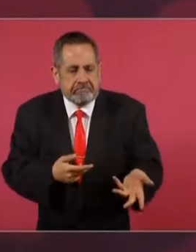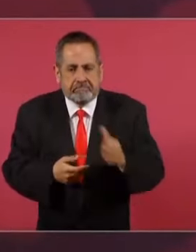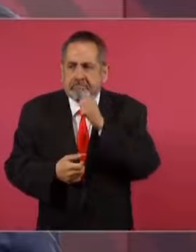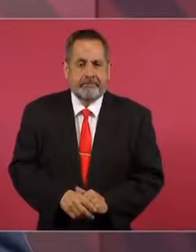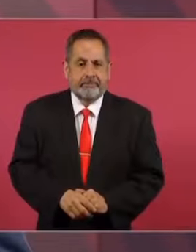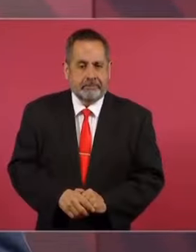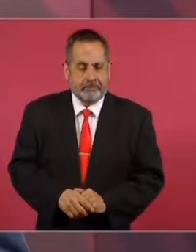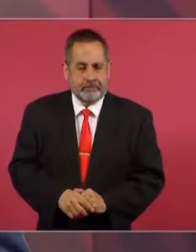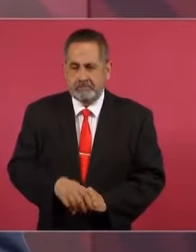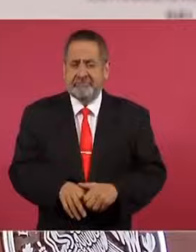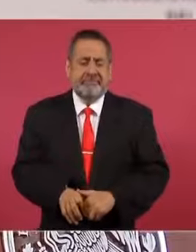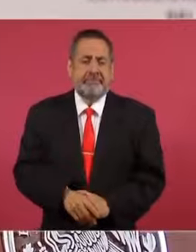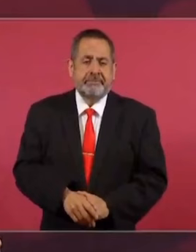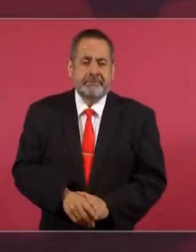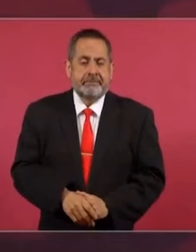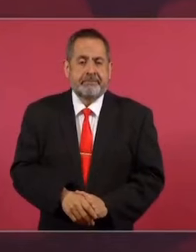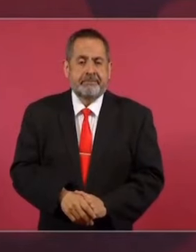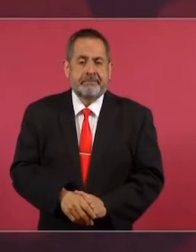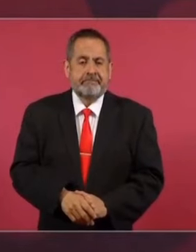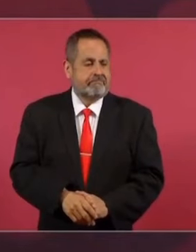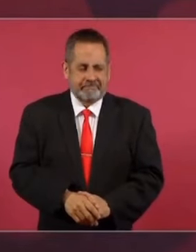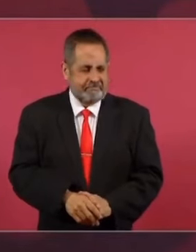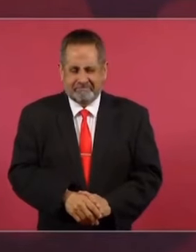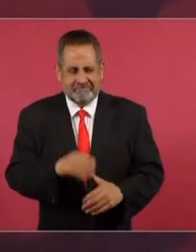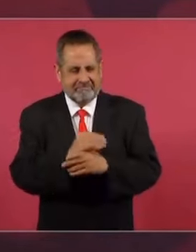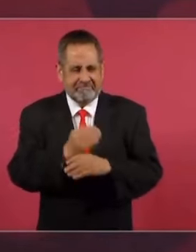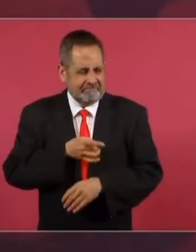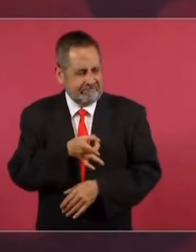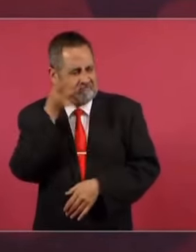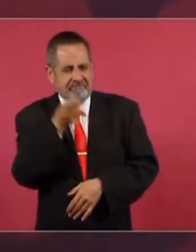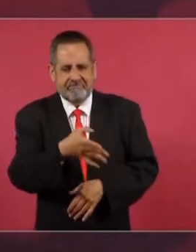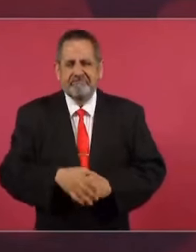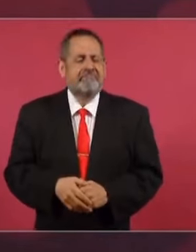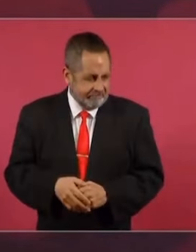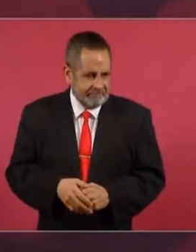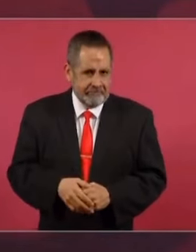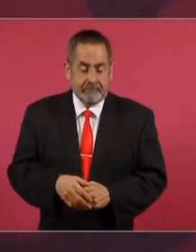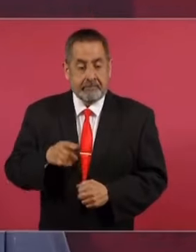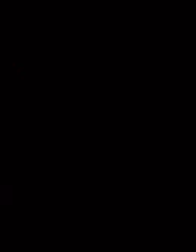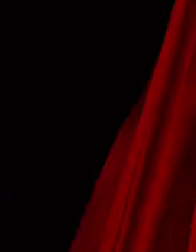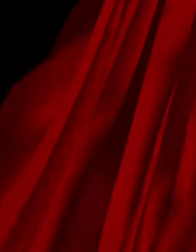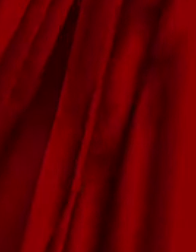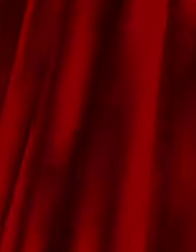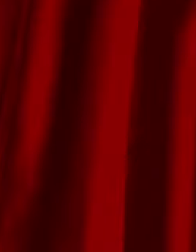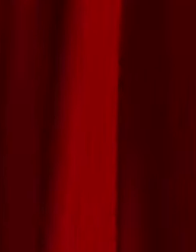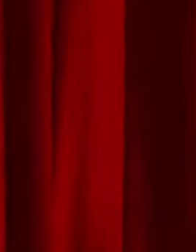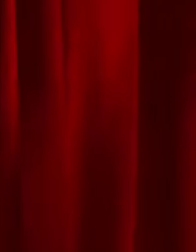Nada, nada. Nos hacen lo que el viento a Juárez. Y no es grosería